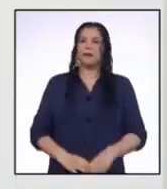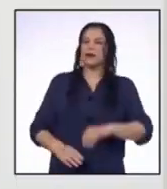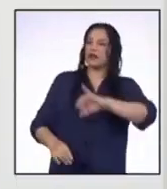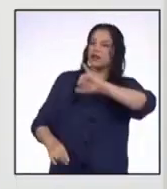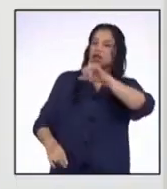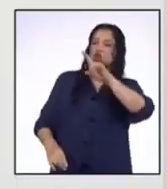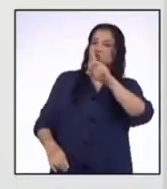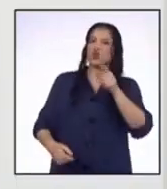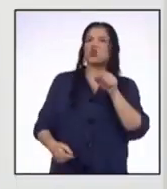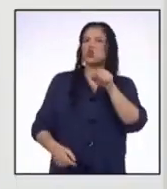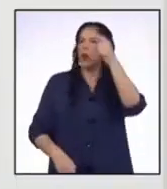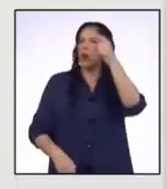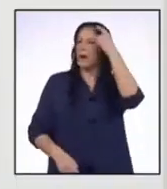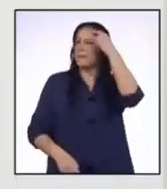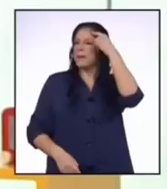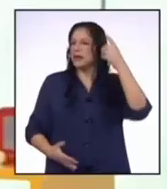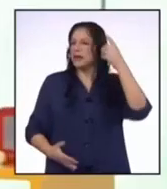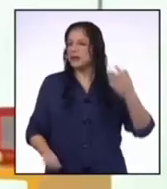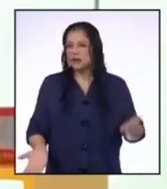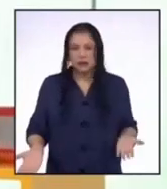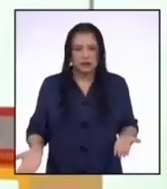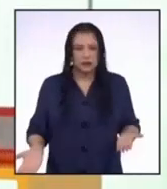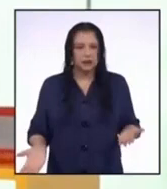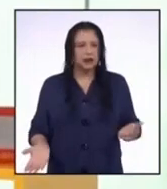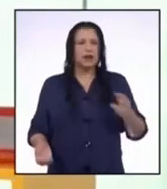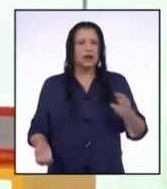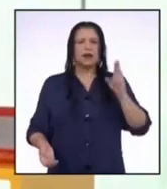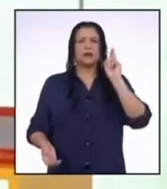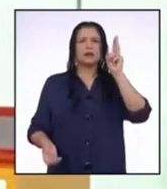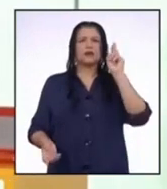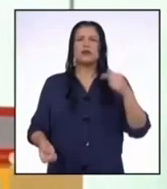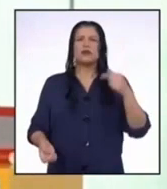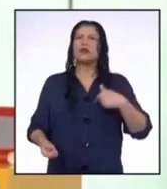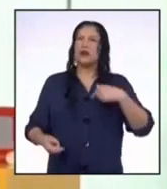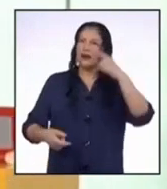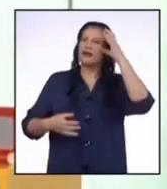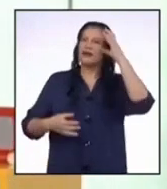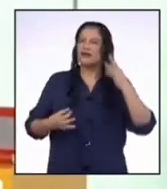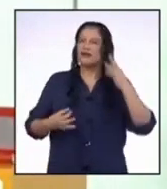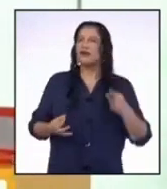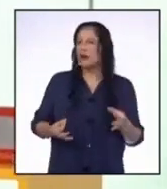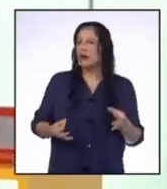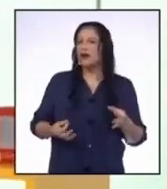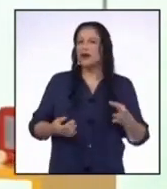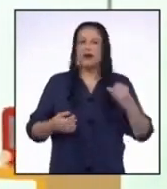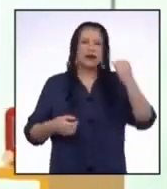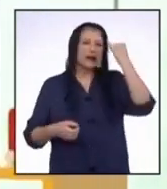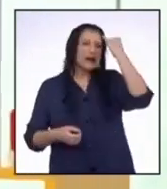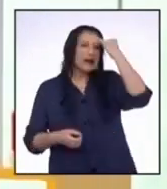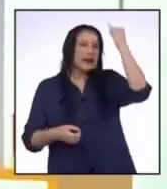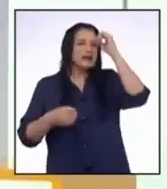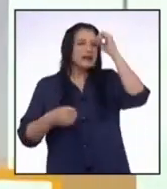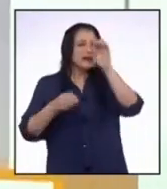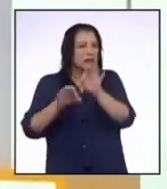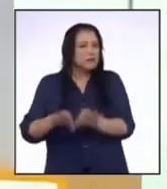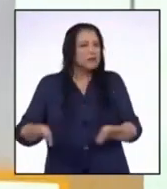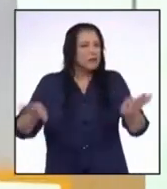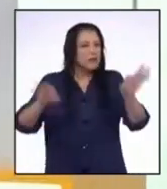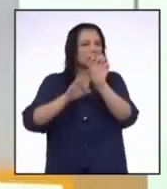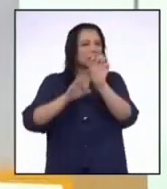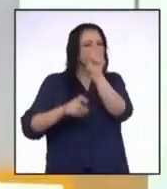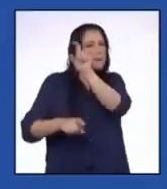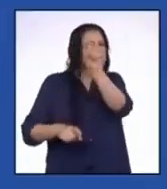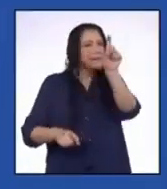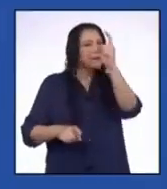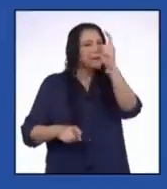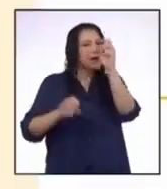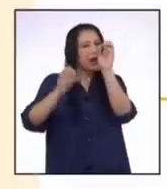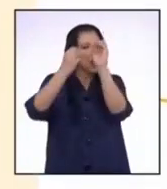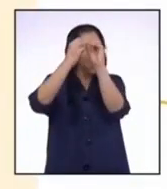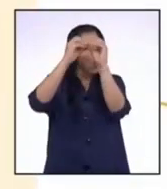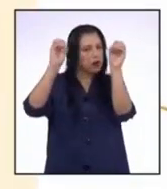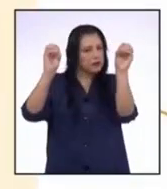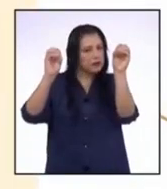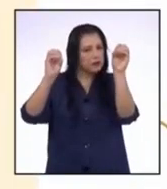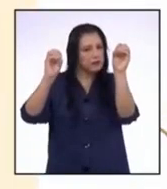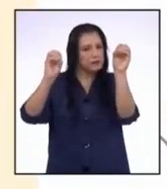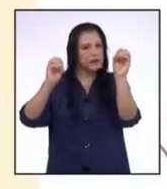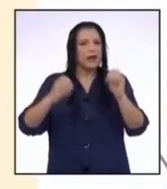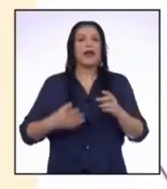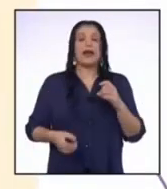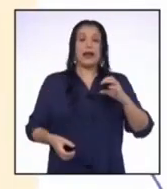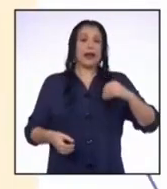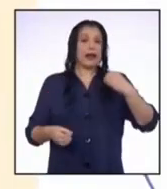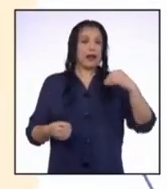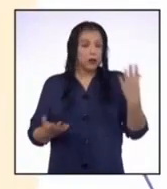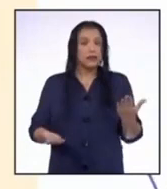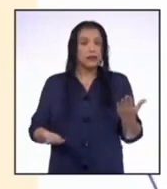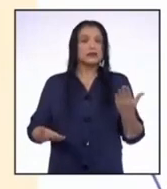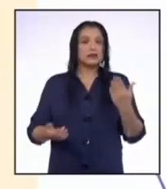Junior, ¿qué piensas? Profesora, estoy casi seguro de que la idea principal del párrafo es la primera oración. En la